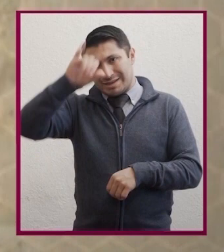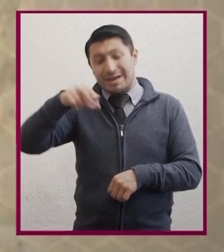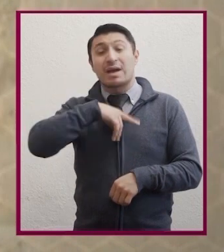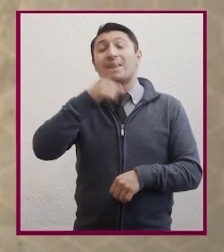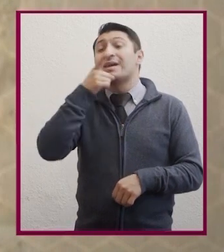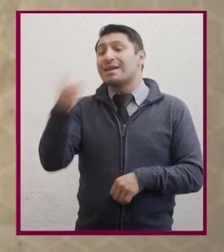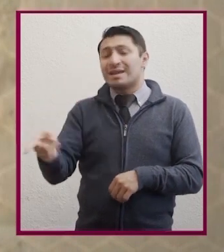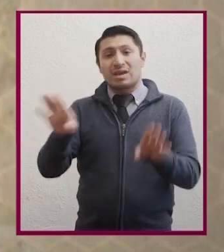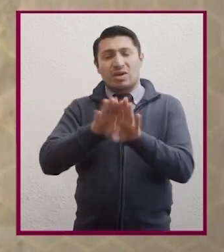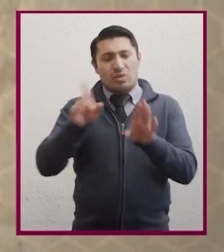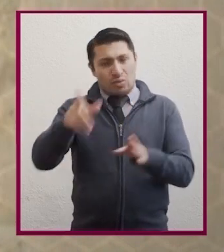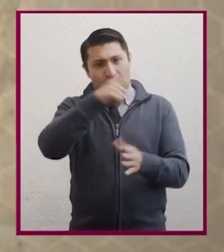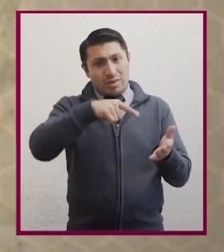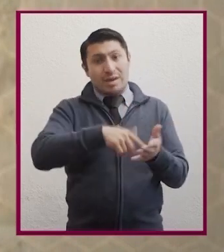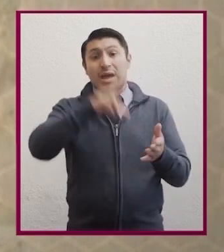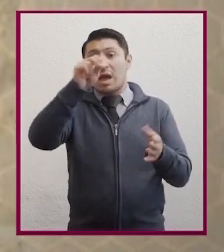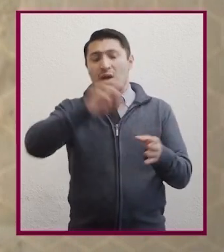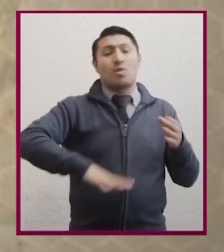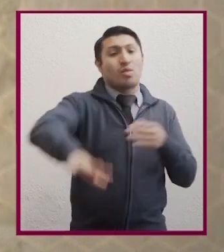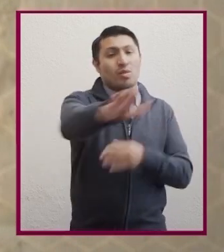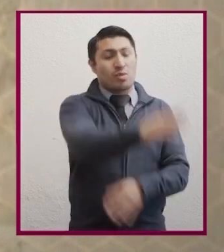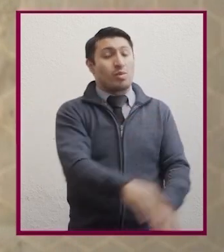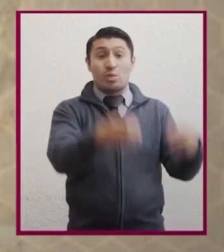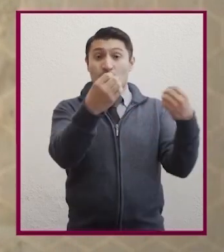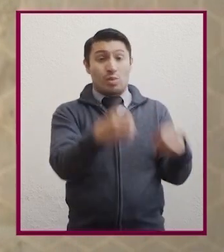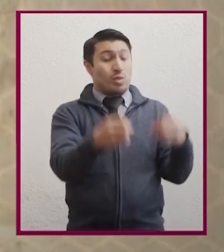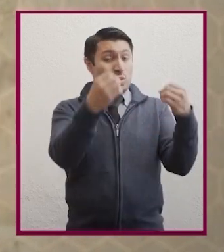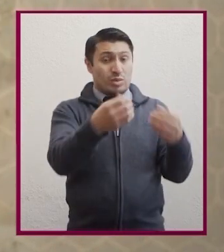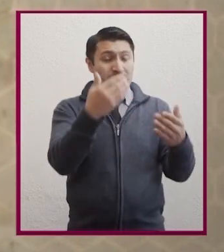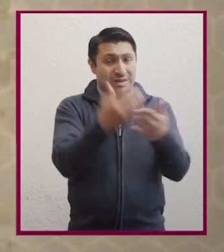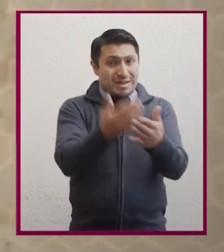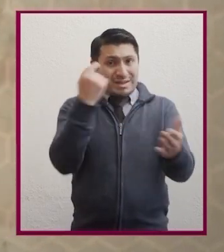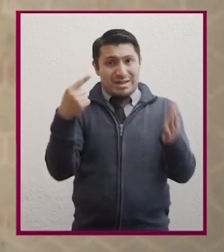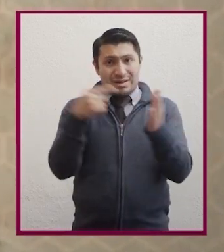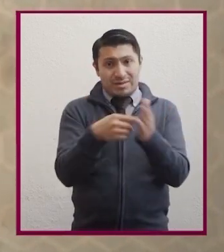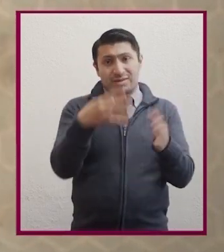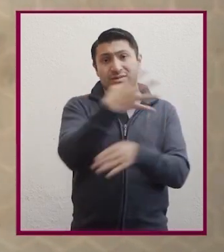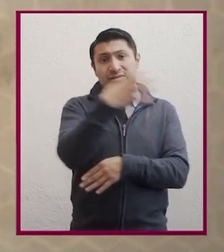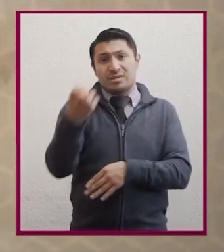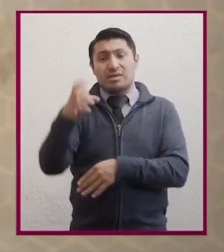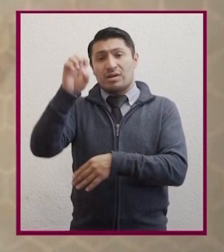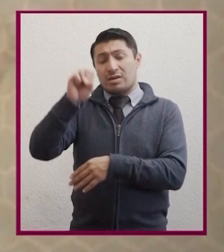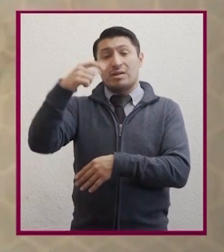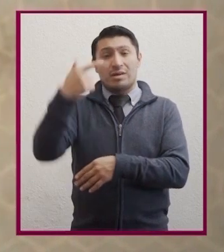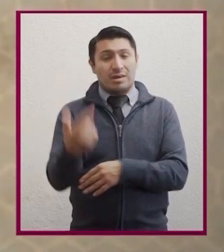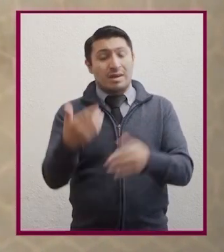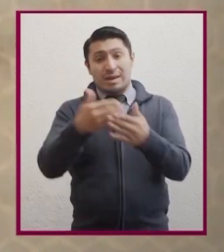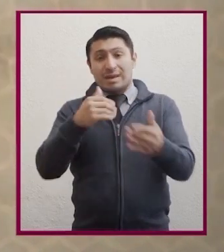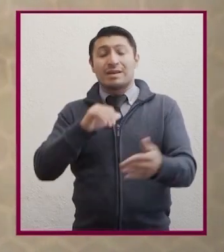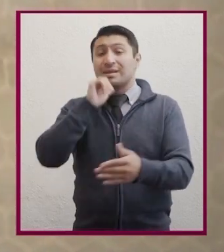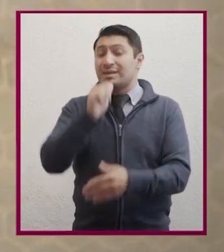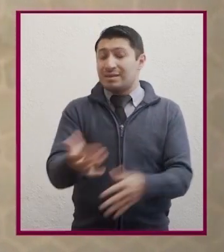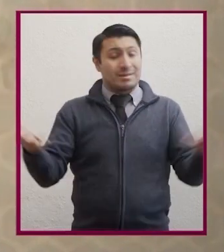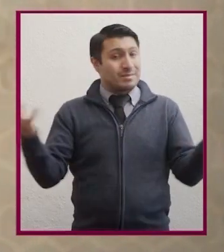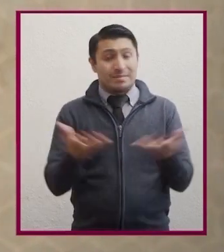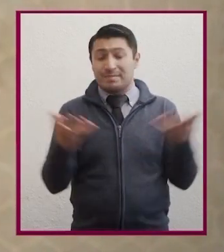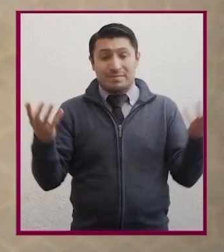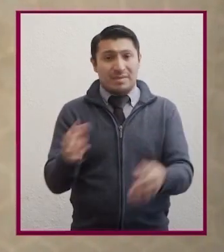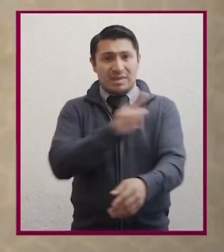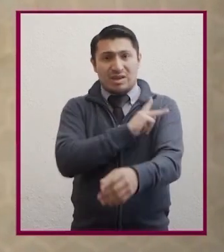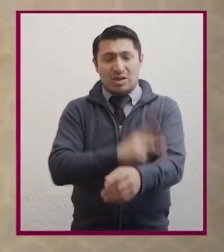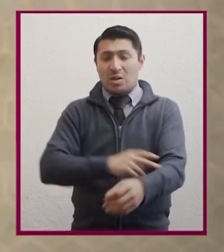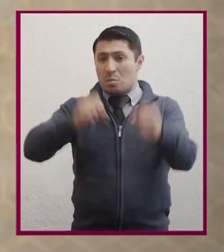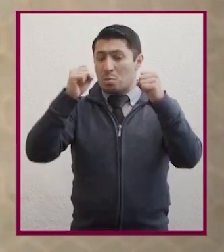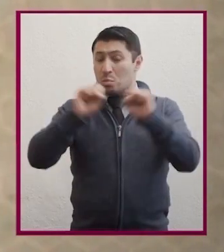ellos, Cisjordania no es un territorio ocupado, ya que antes de 1967 no había una soberanía